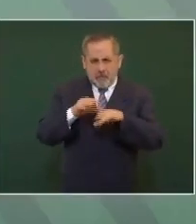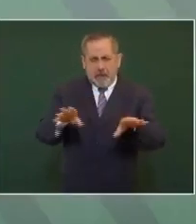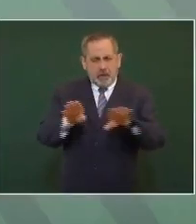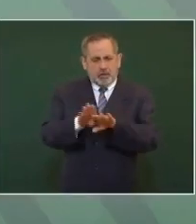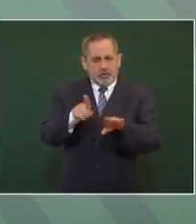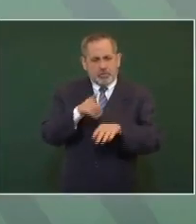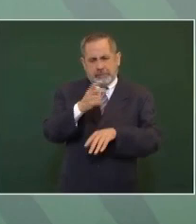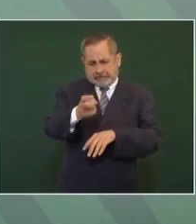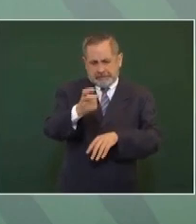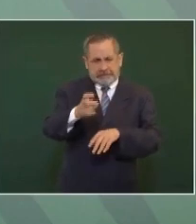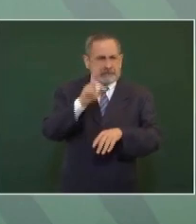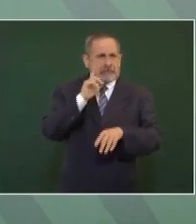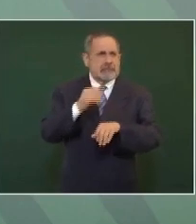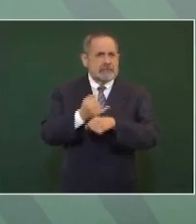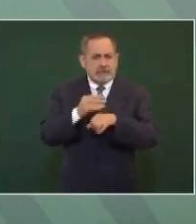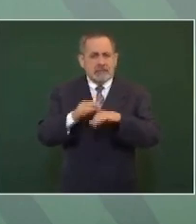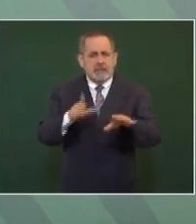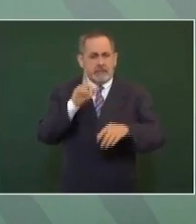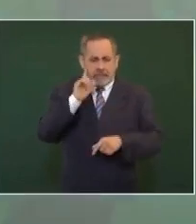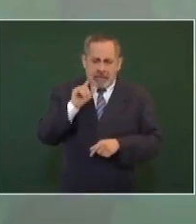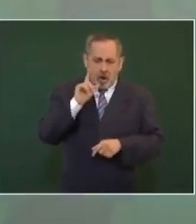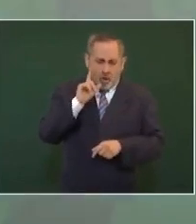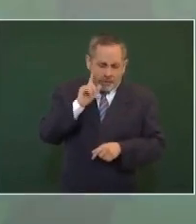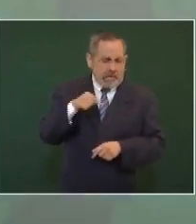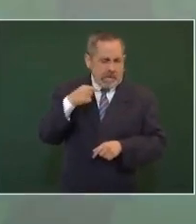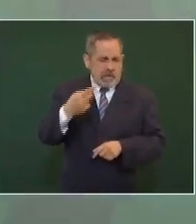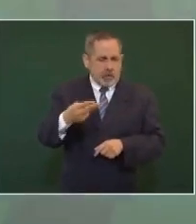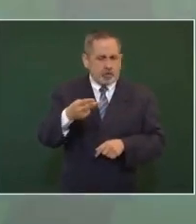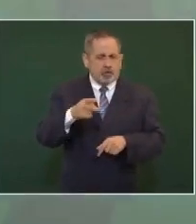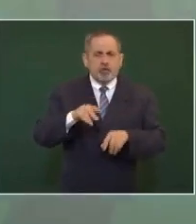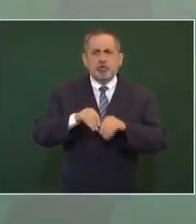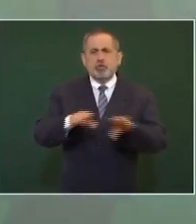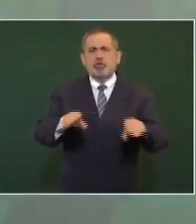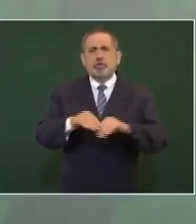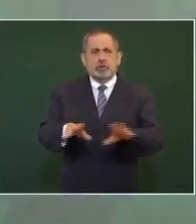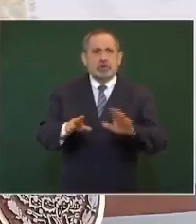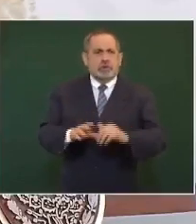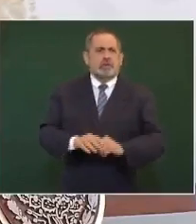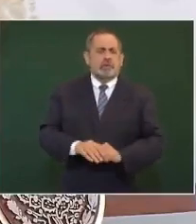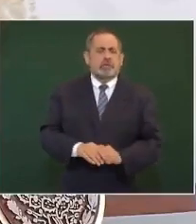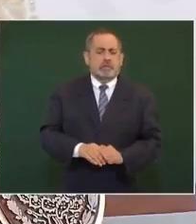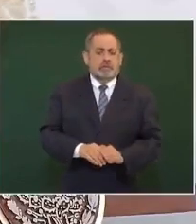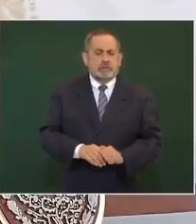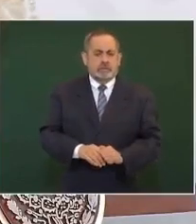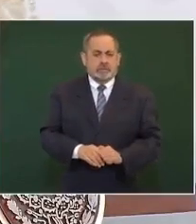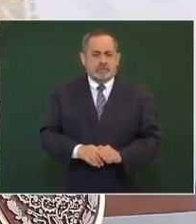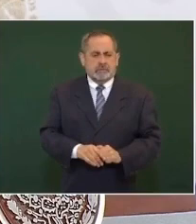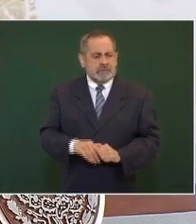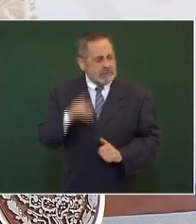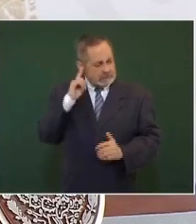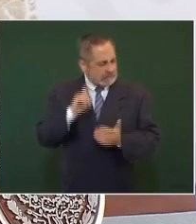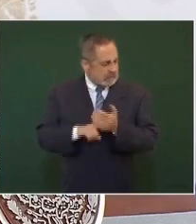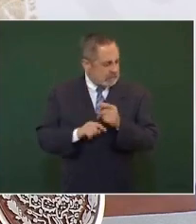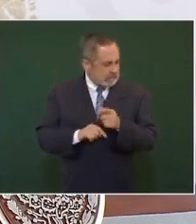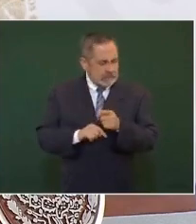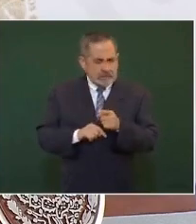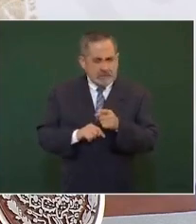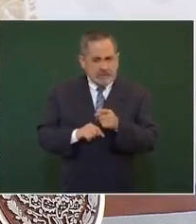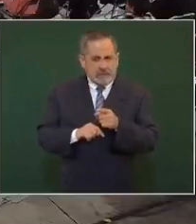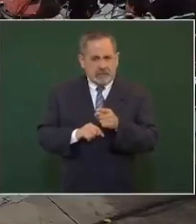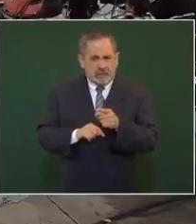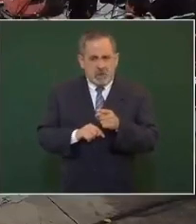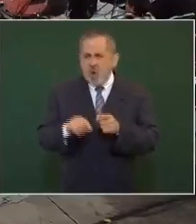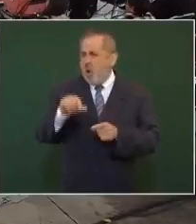datos personales tenga la seriedad que merece, ¿no? Porque no solamente se relaciona con nuestro derecho a